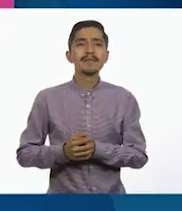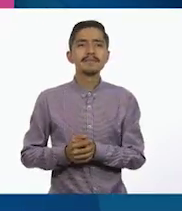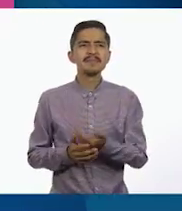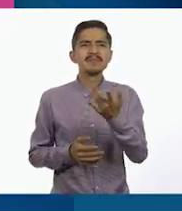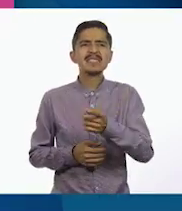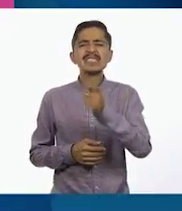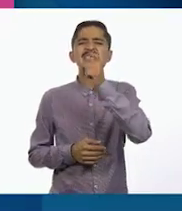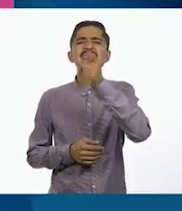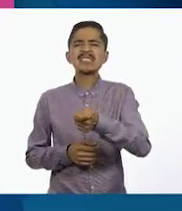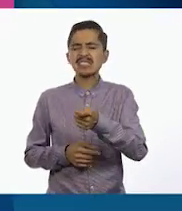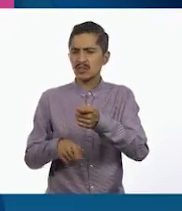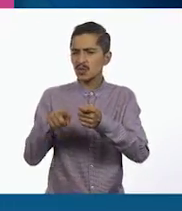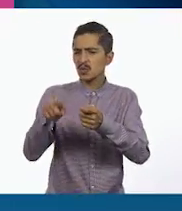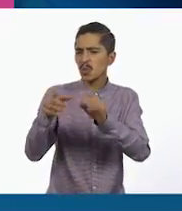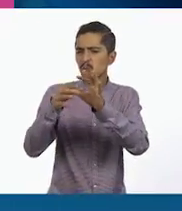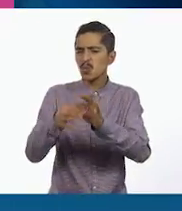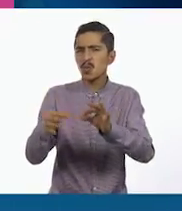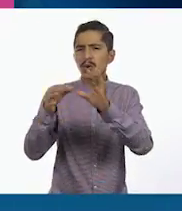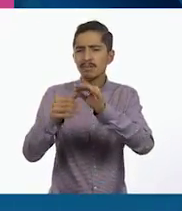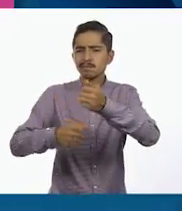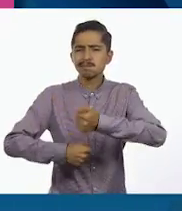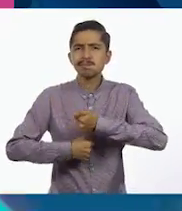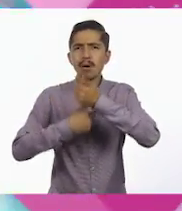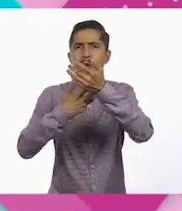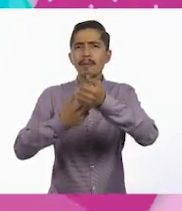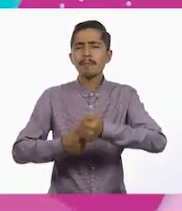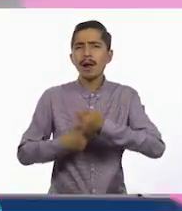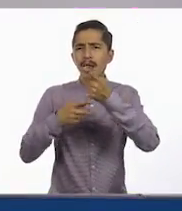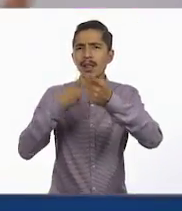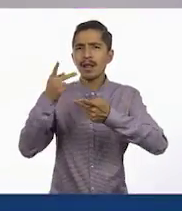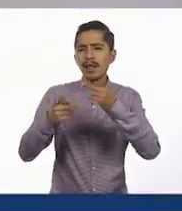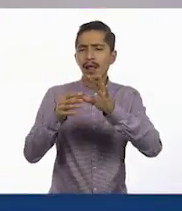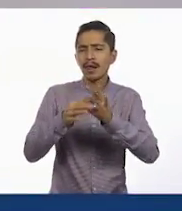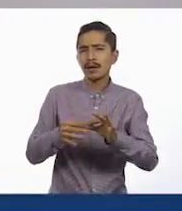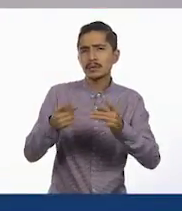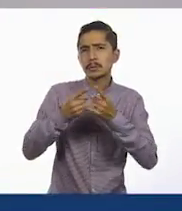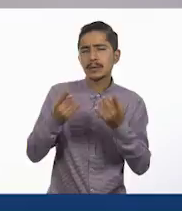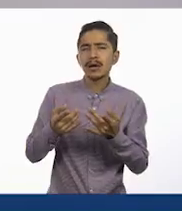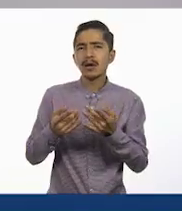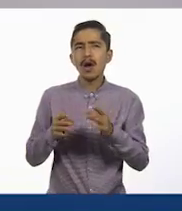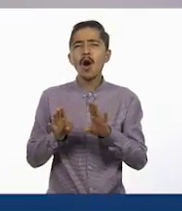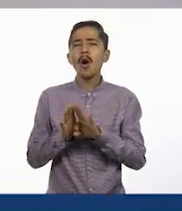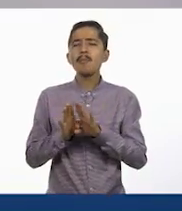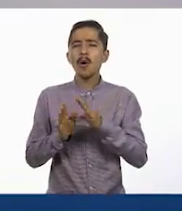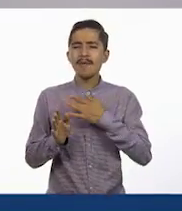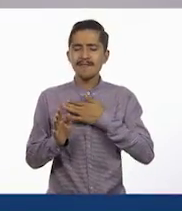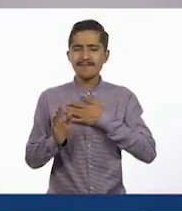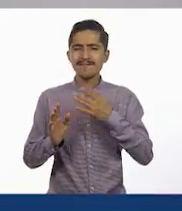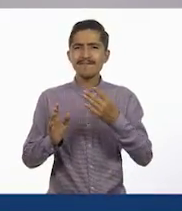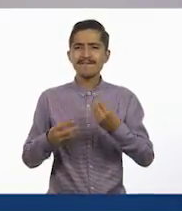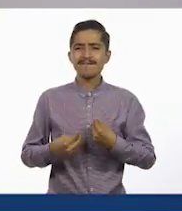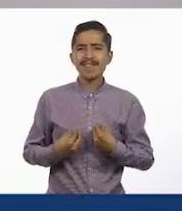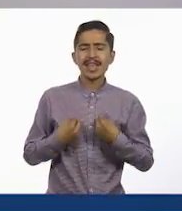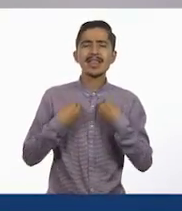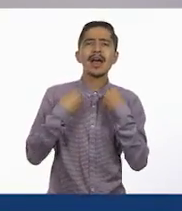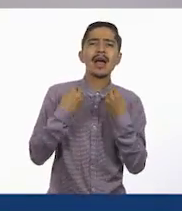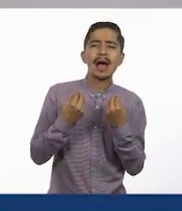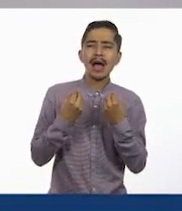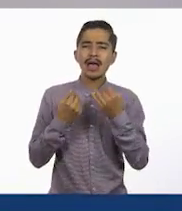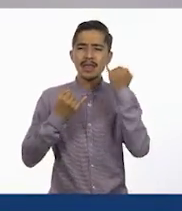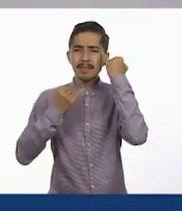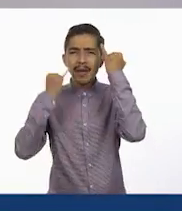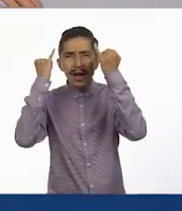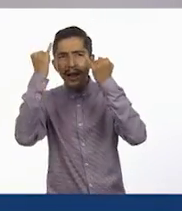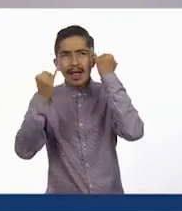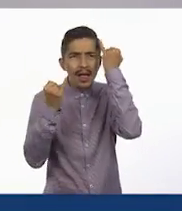¿Qué significa para ti ser narradora oral? Es como una forma de vida. Es como usar tu imaginación todo el tiempo y